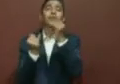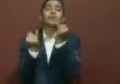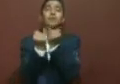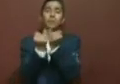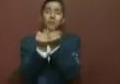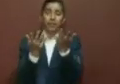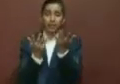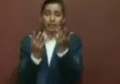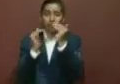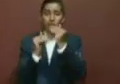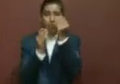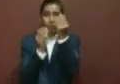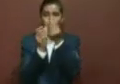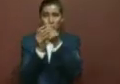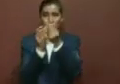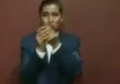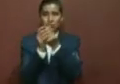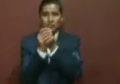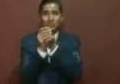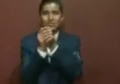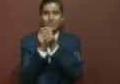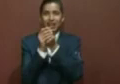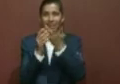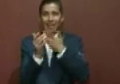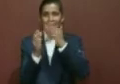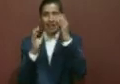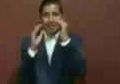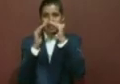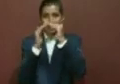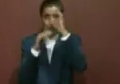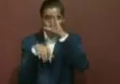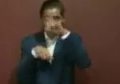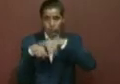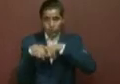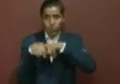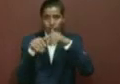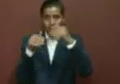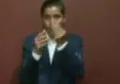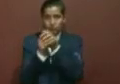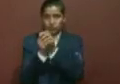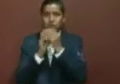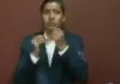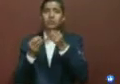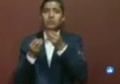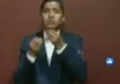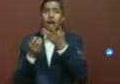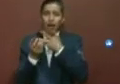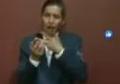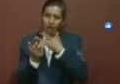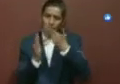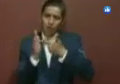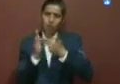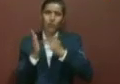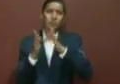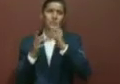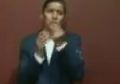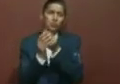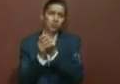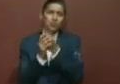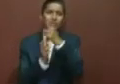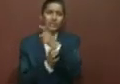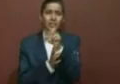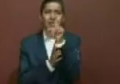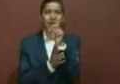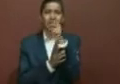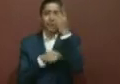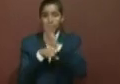Por su parte, los cursos que se ofrecen aquí en la Casa de Cultura, estamos hablando que son 130 cursos y con los cuales se benefician